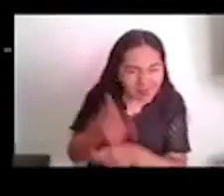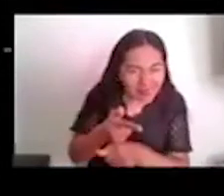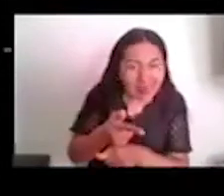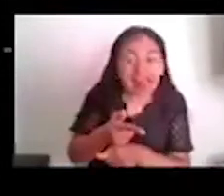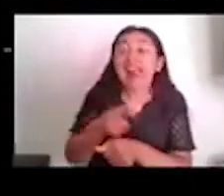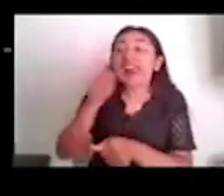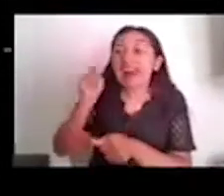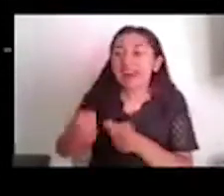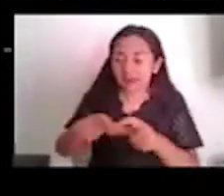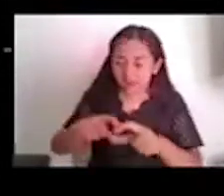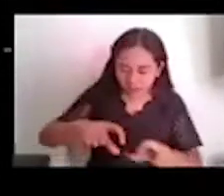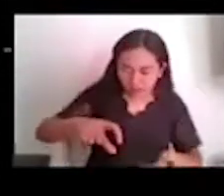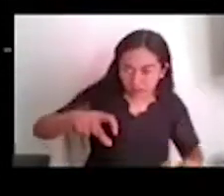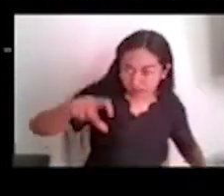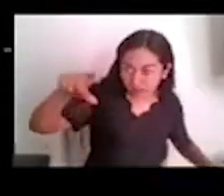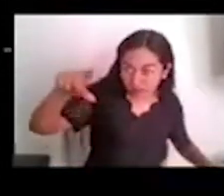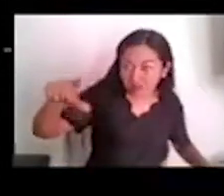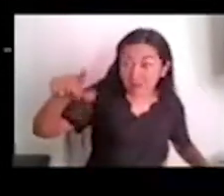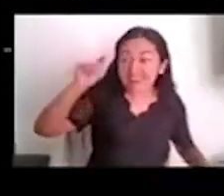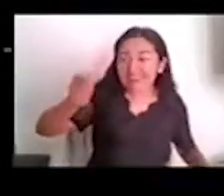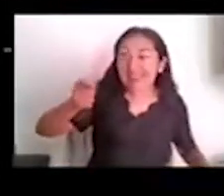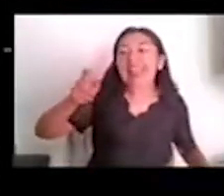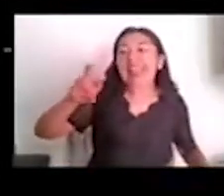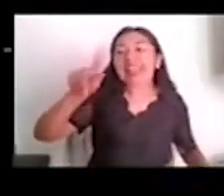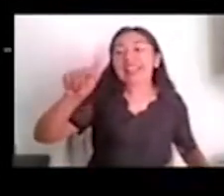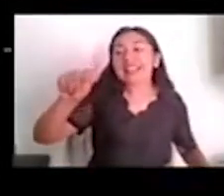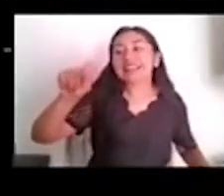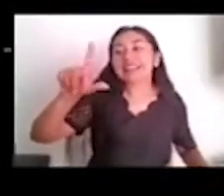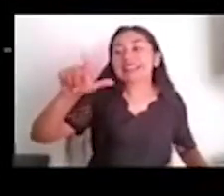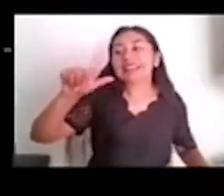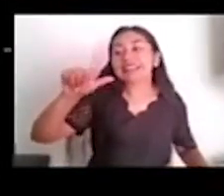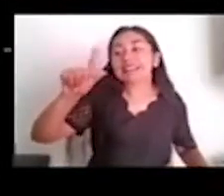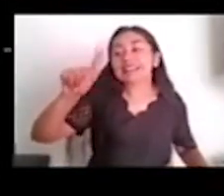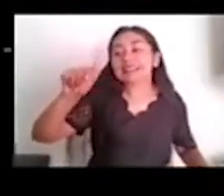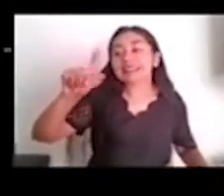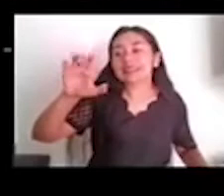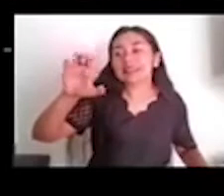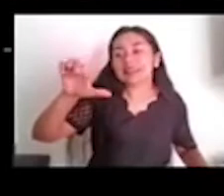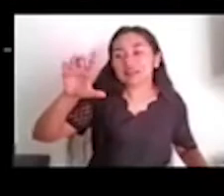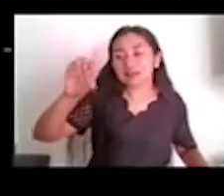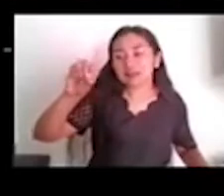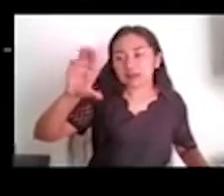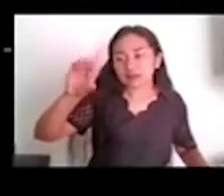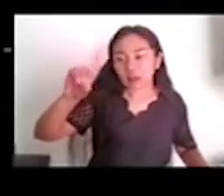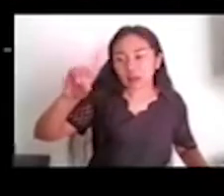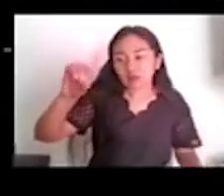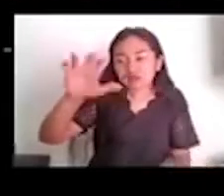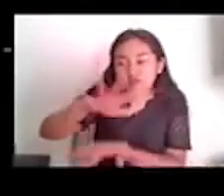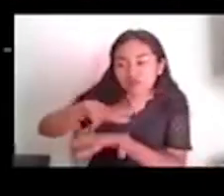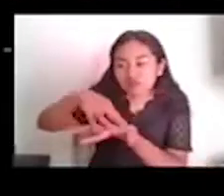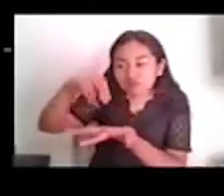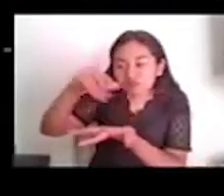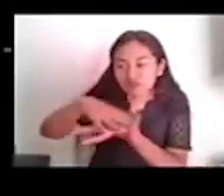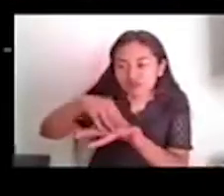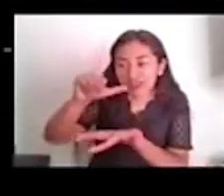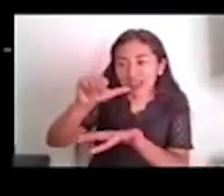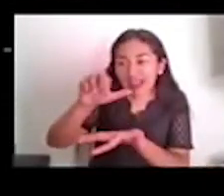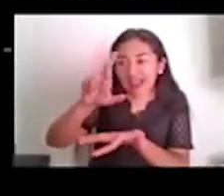identifica a Tlatelolco, el lugar del montículo de arena. Siguiente imagen, por